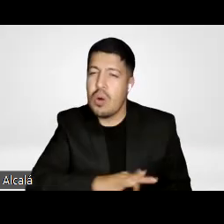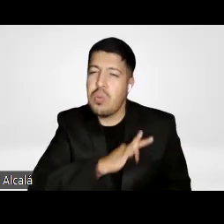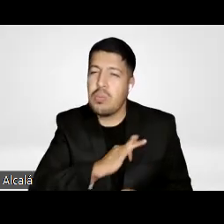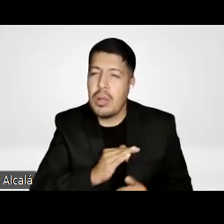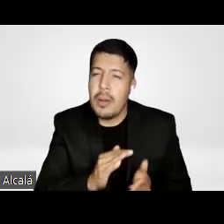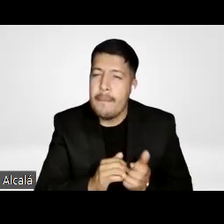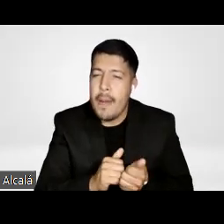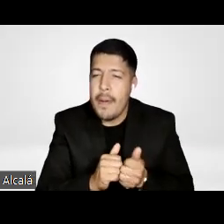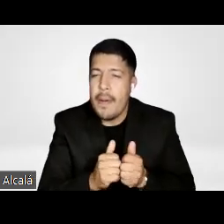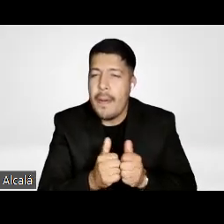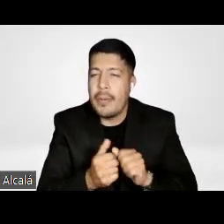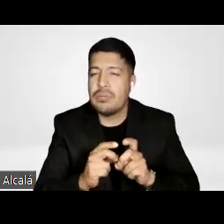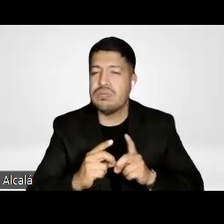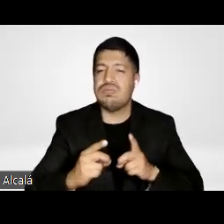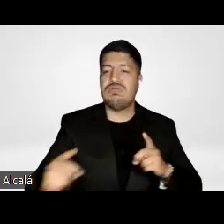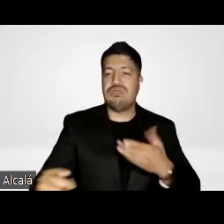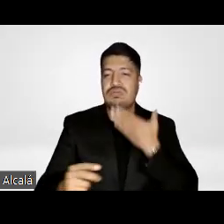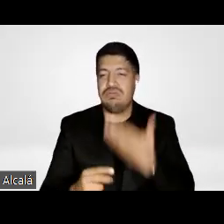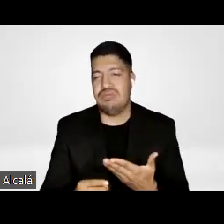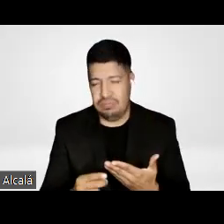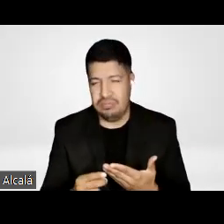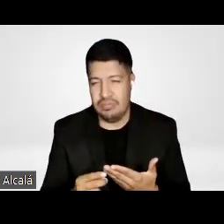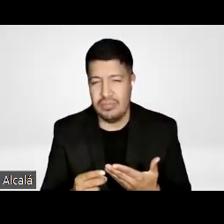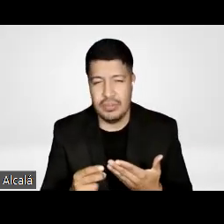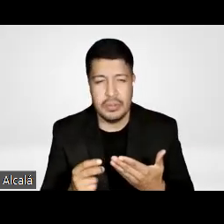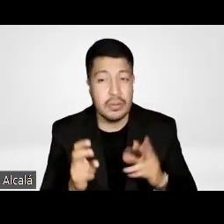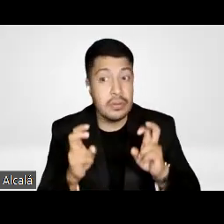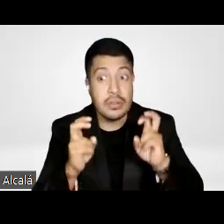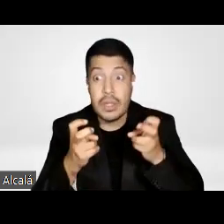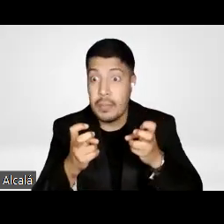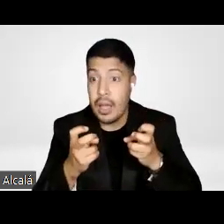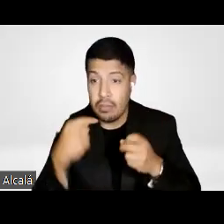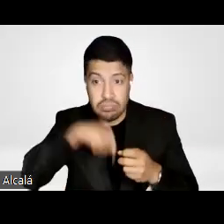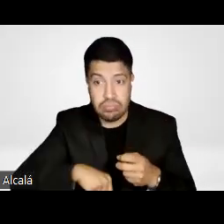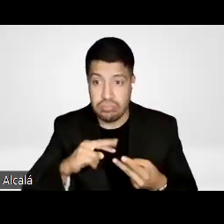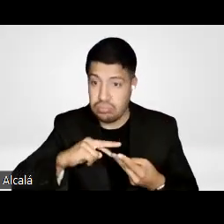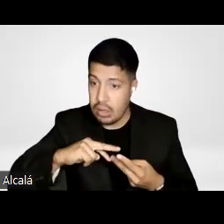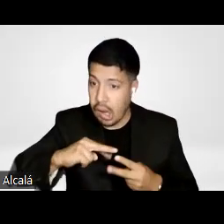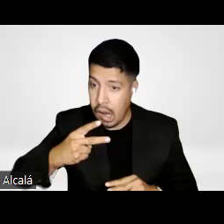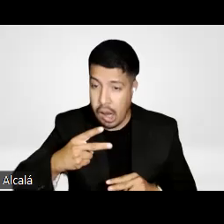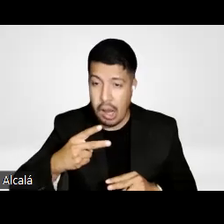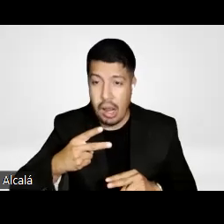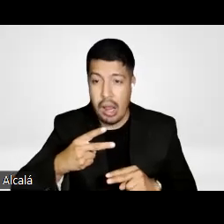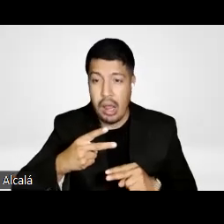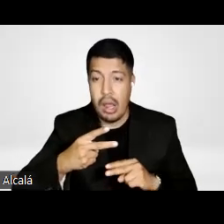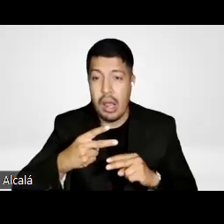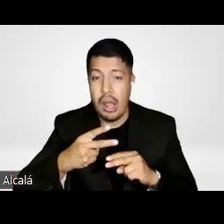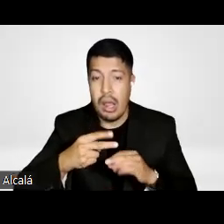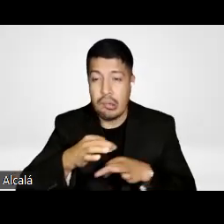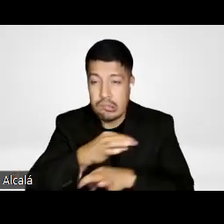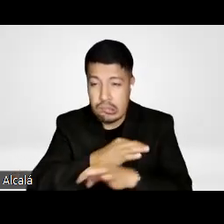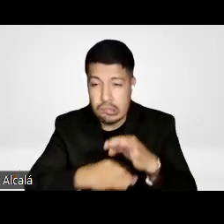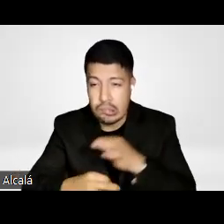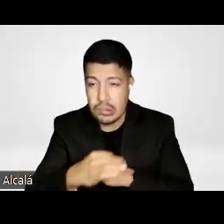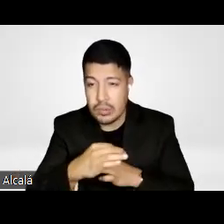la modulación de mecanismos genéticos, moleculares y celulares, se van formando sinapsis y circuitos